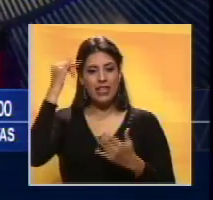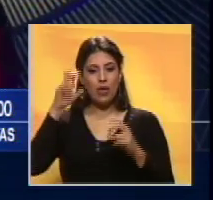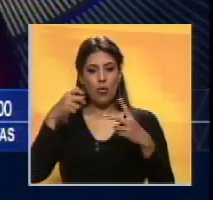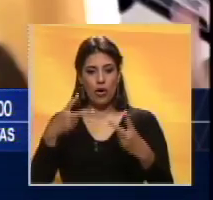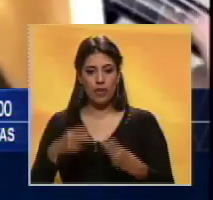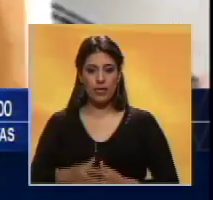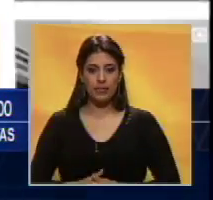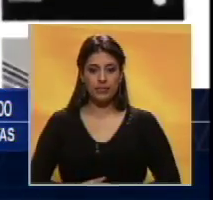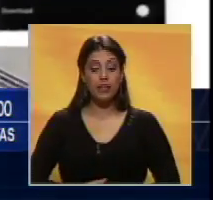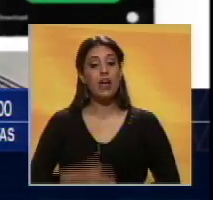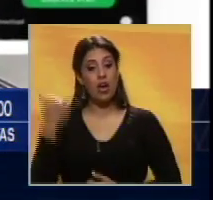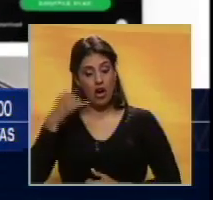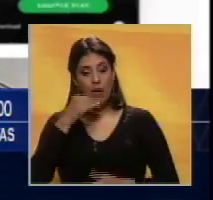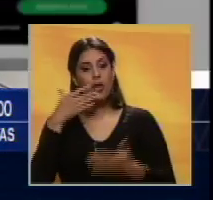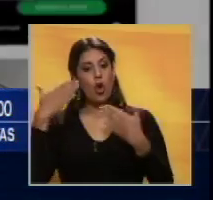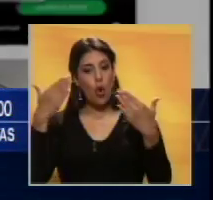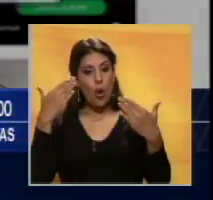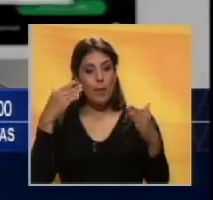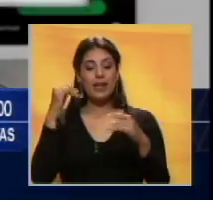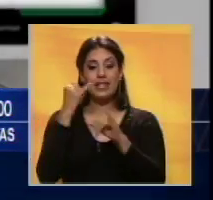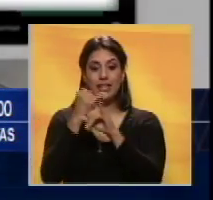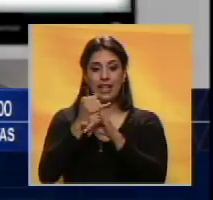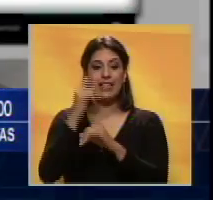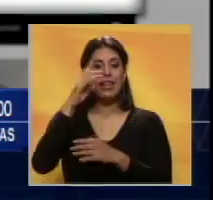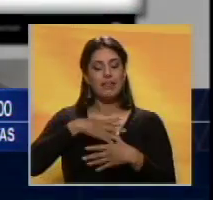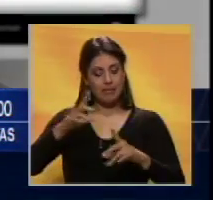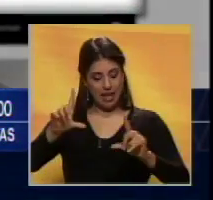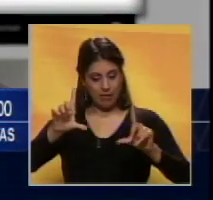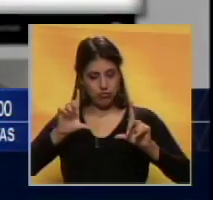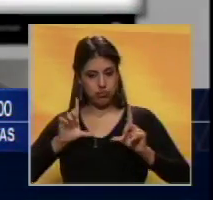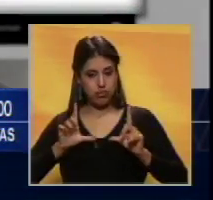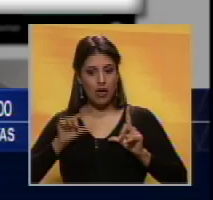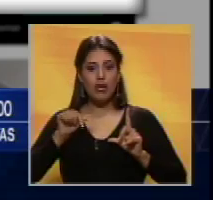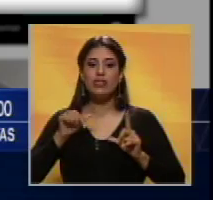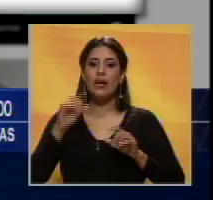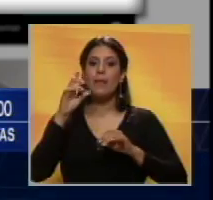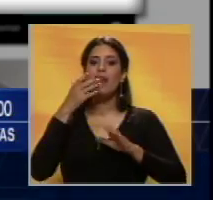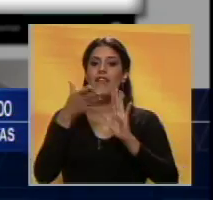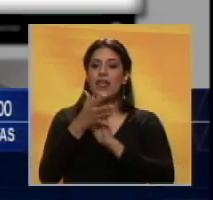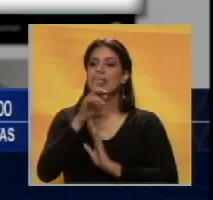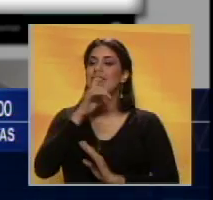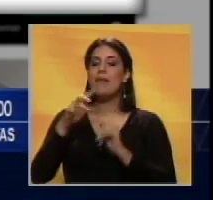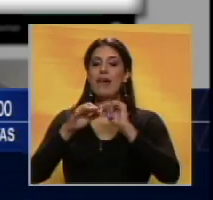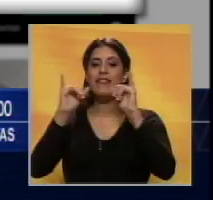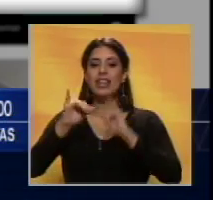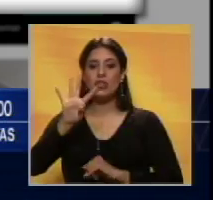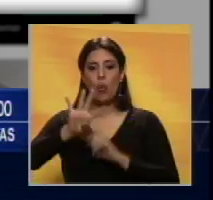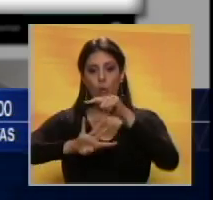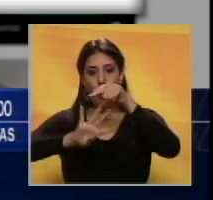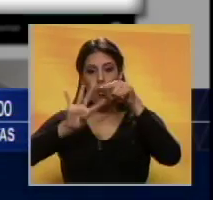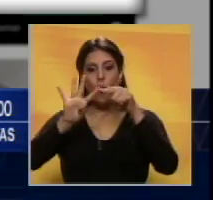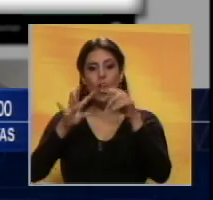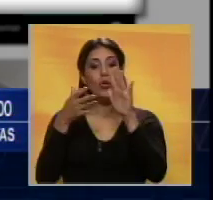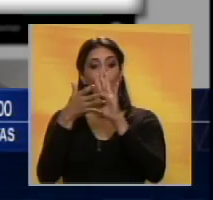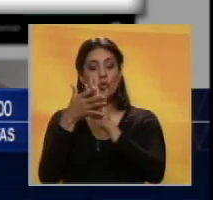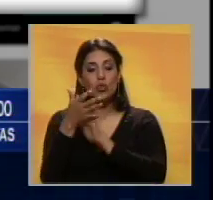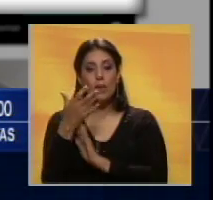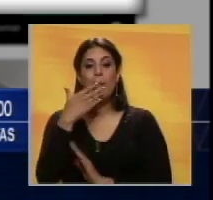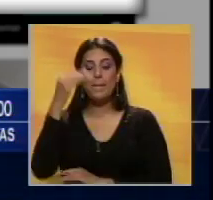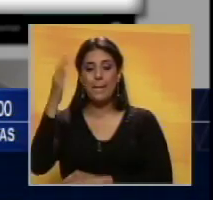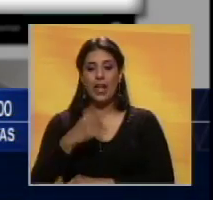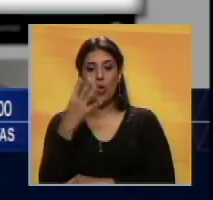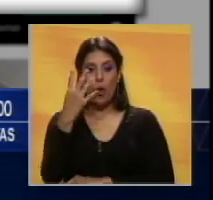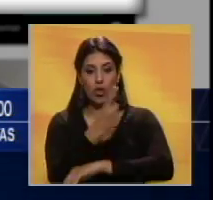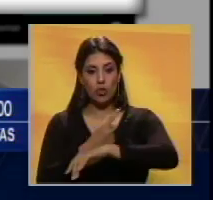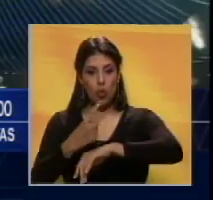Primera. Maluma compartió por sus redes sociales el reconocimiento que recibió Felices los Cuatro como el video latino más visto en menos de